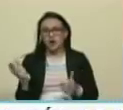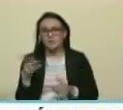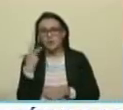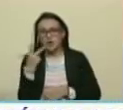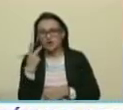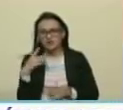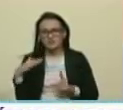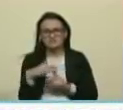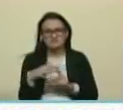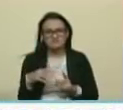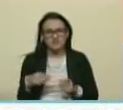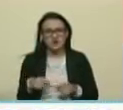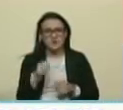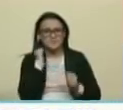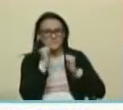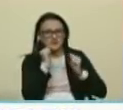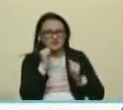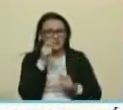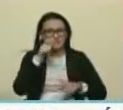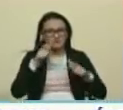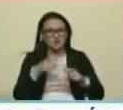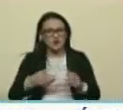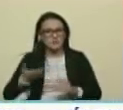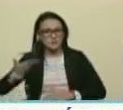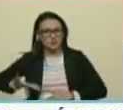atentados, magnicidios,